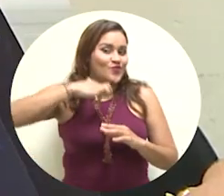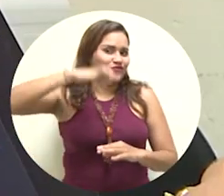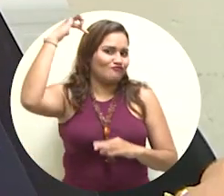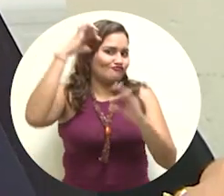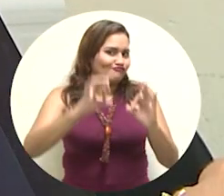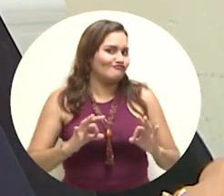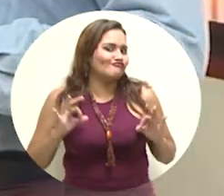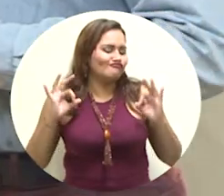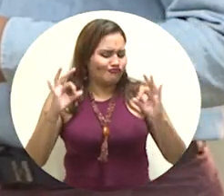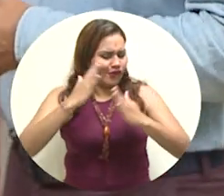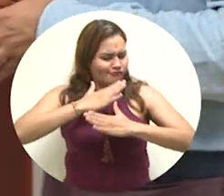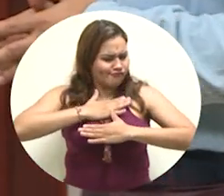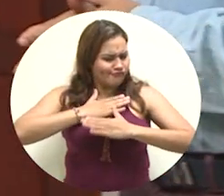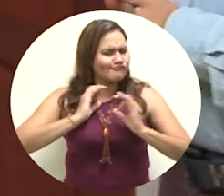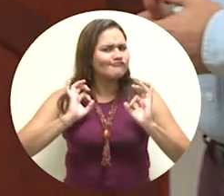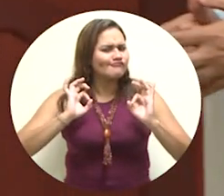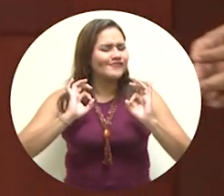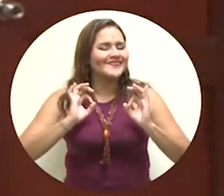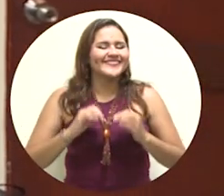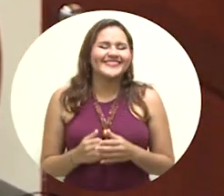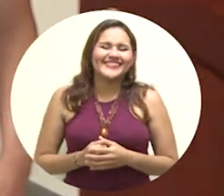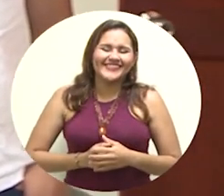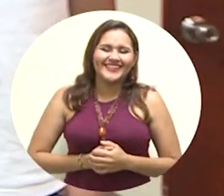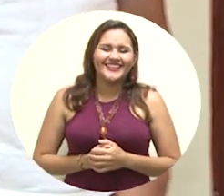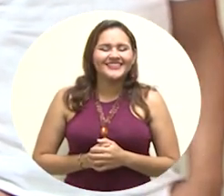y personal de cada uno de ellos.